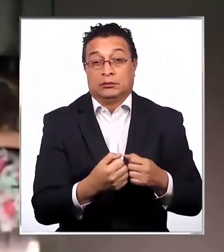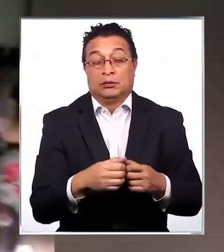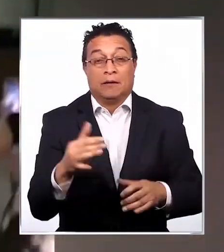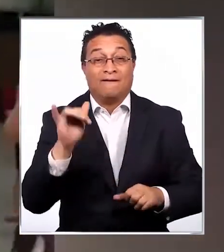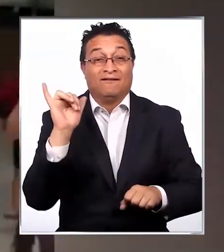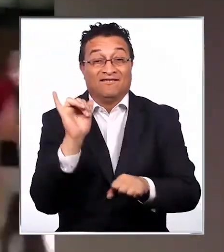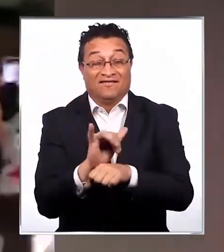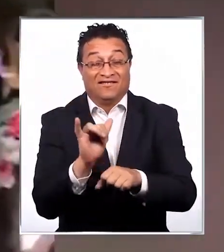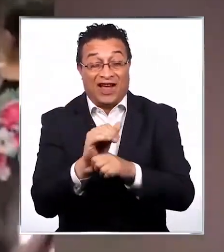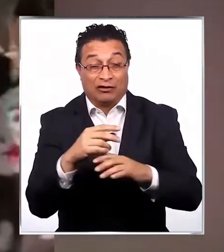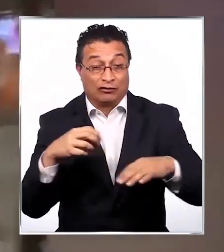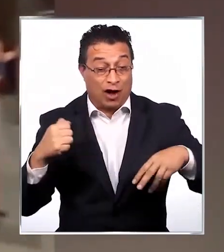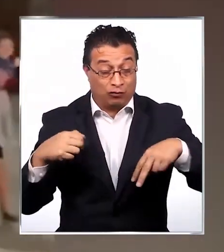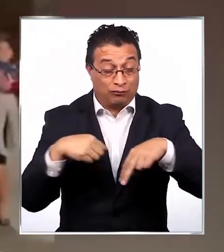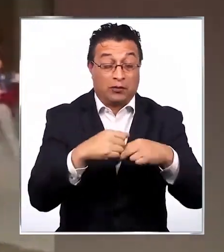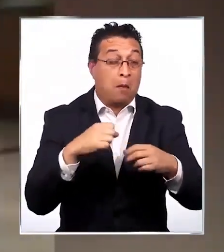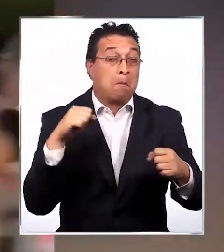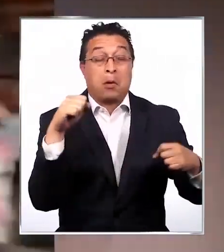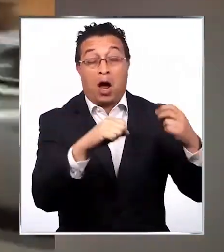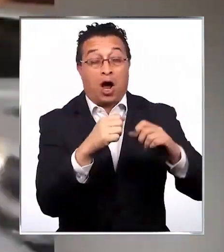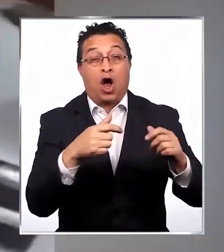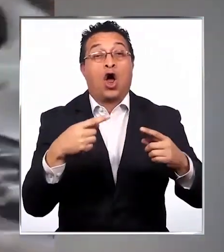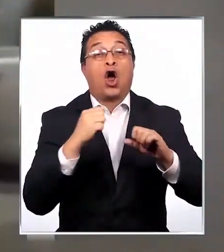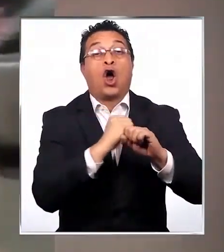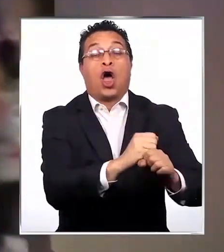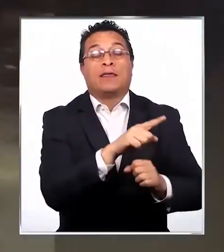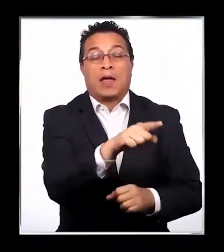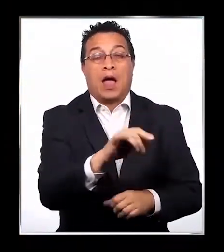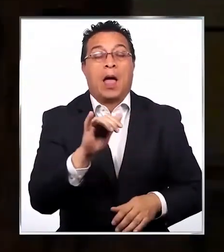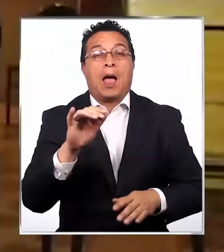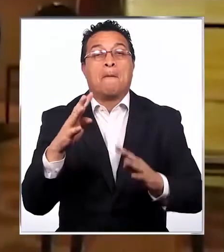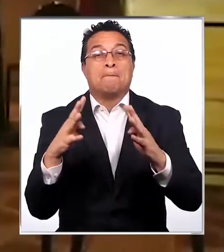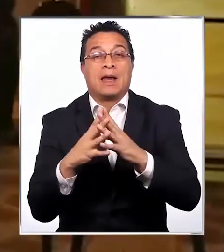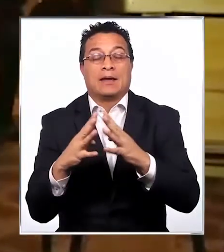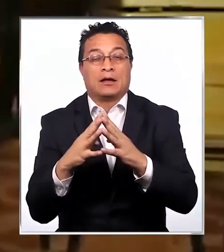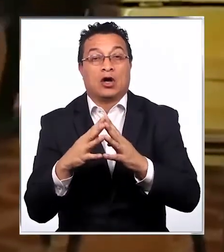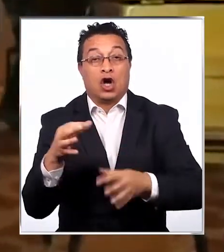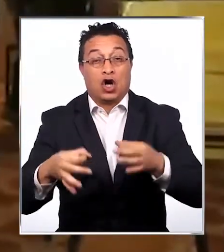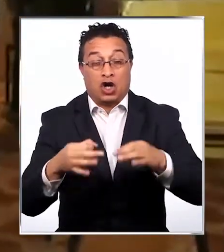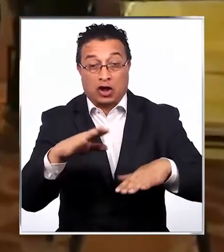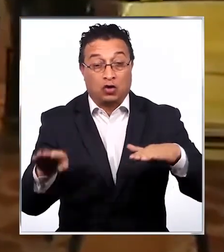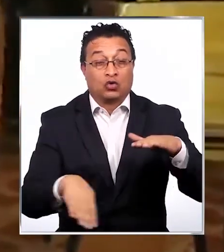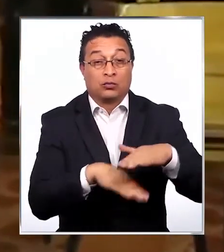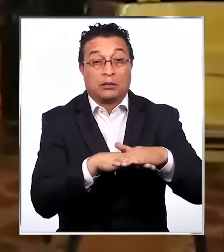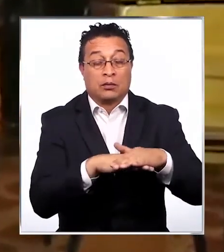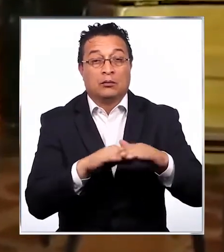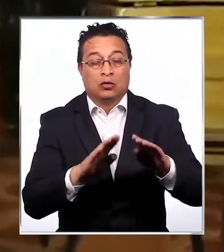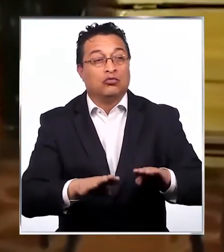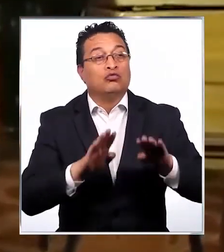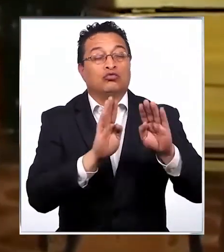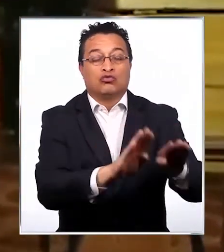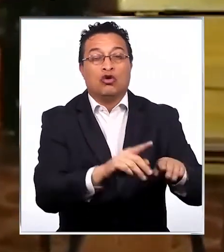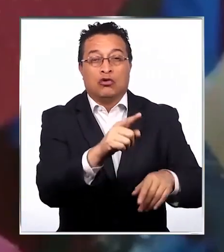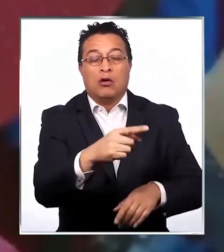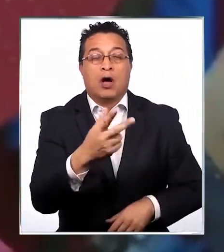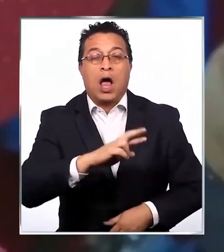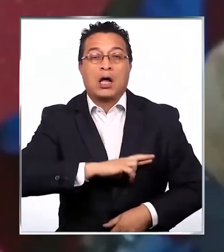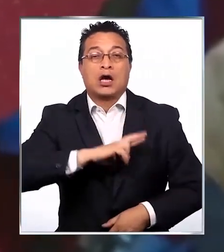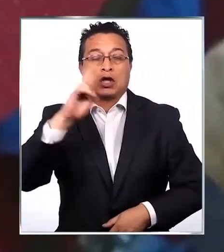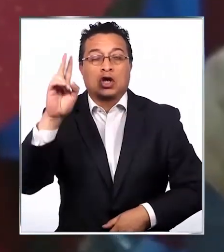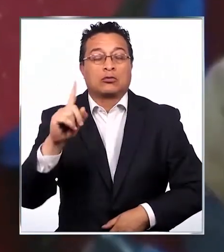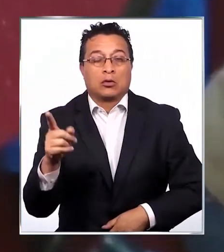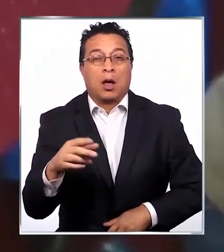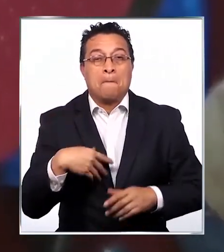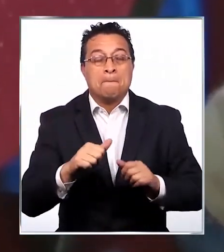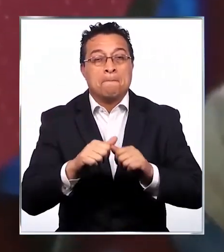el falso atropellado lanzando golpes contra un militar. Pero la Corte Suprema le dio un espaldarazo a los cultos religiosos. Fue